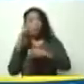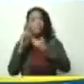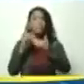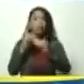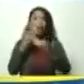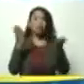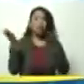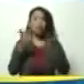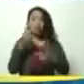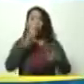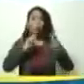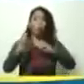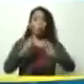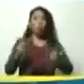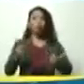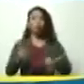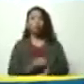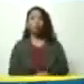servicios turísticos